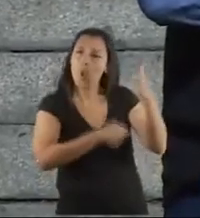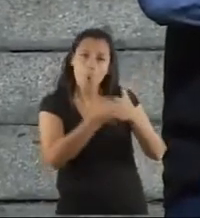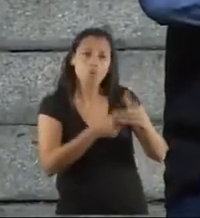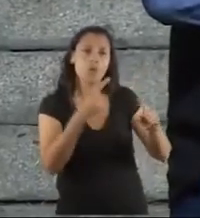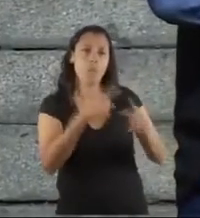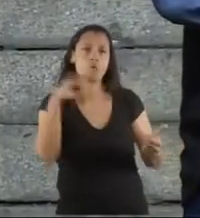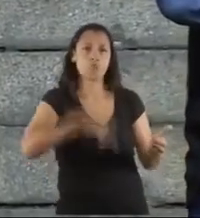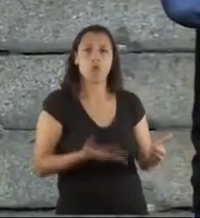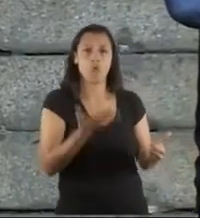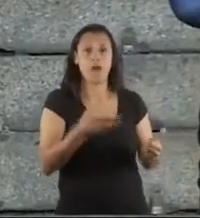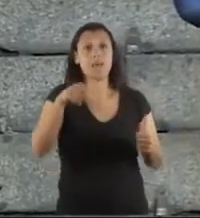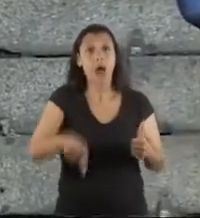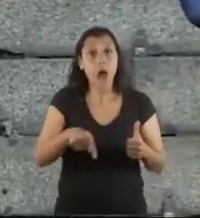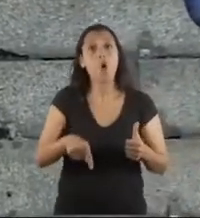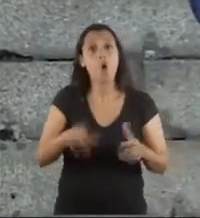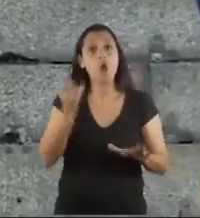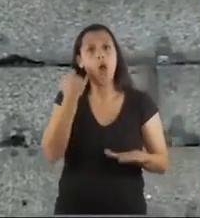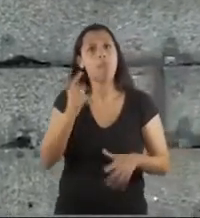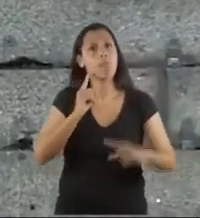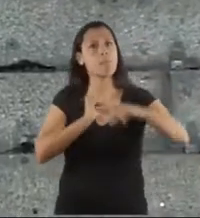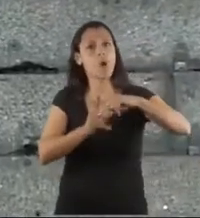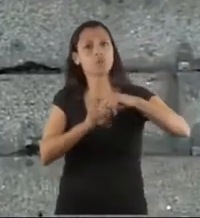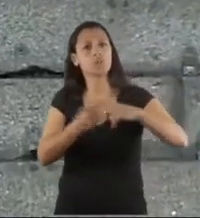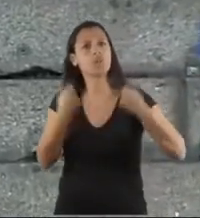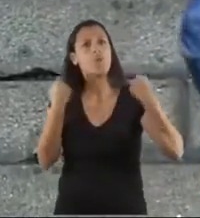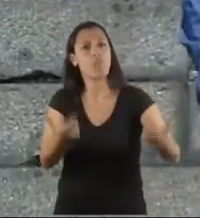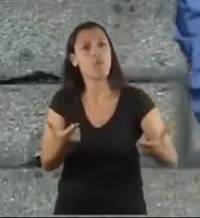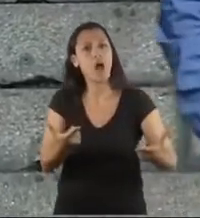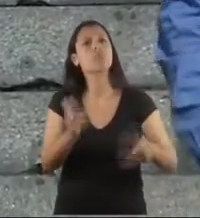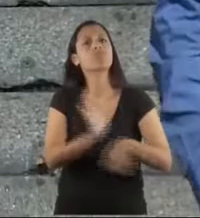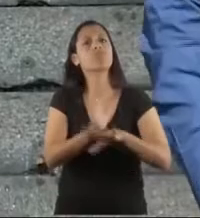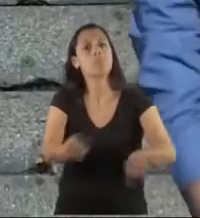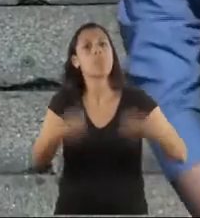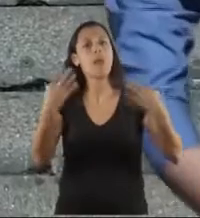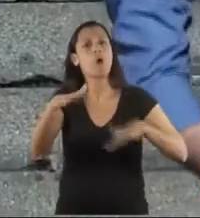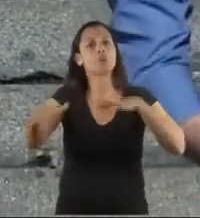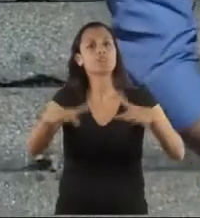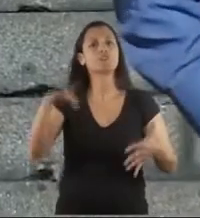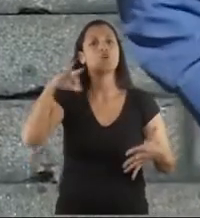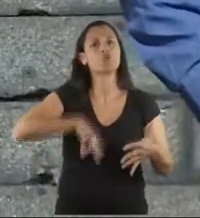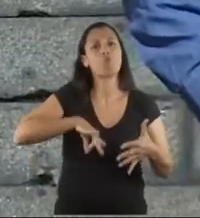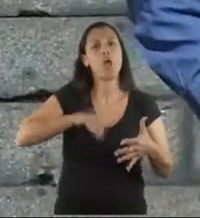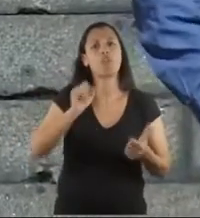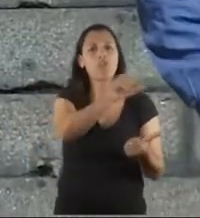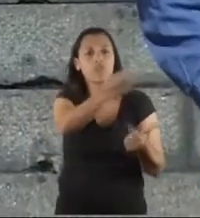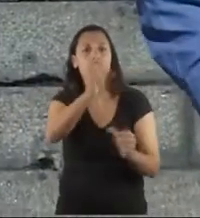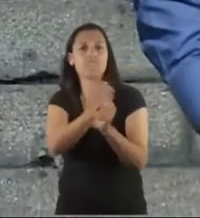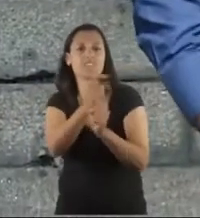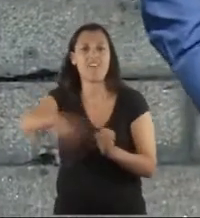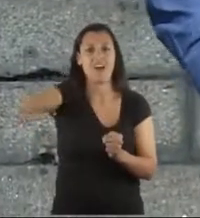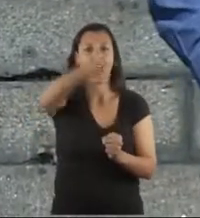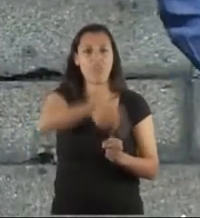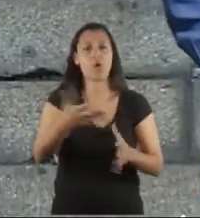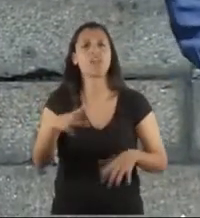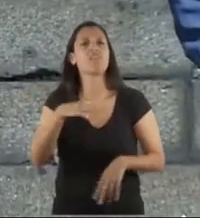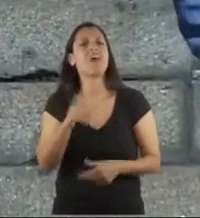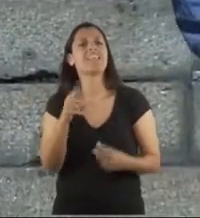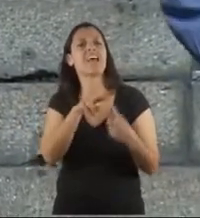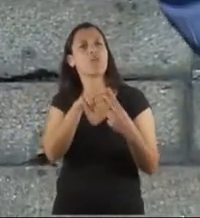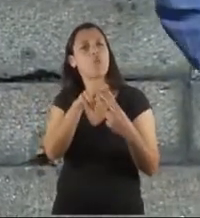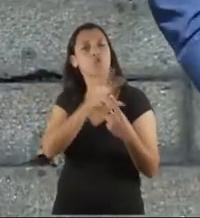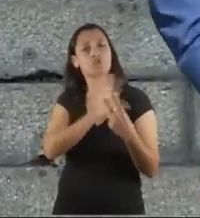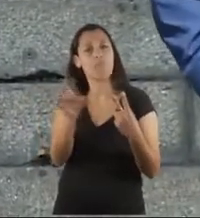como impacto positivo la mejora en los salarios de la gran mayoría de los trabajadores sólo quedan 2